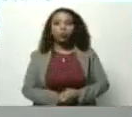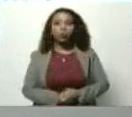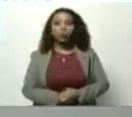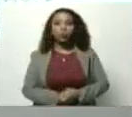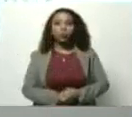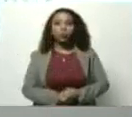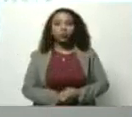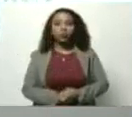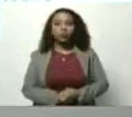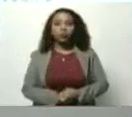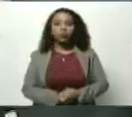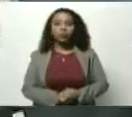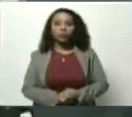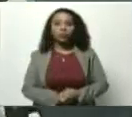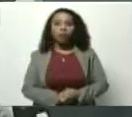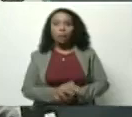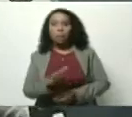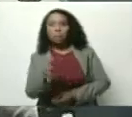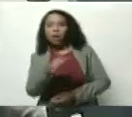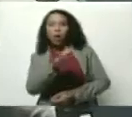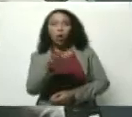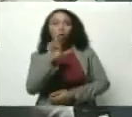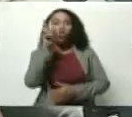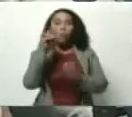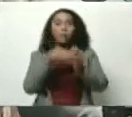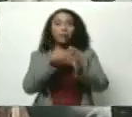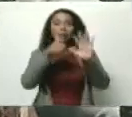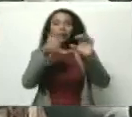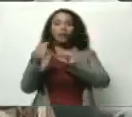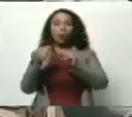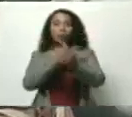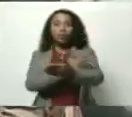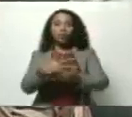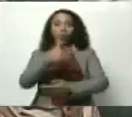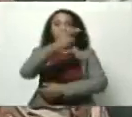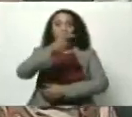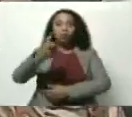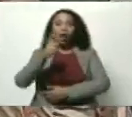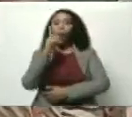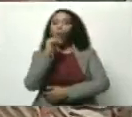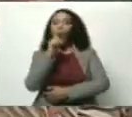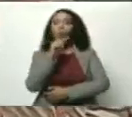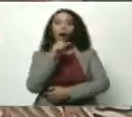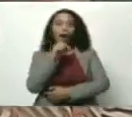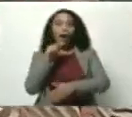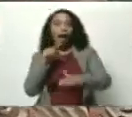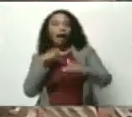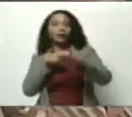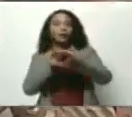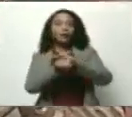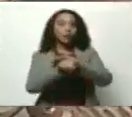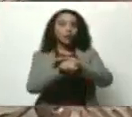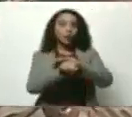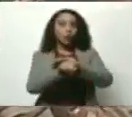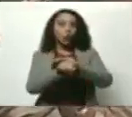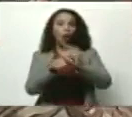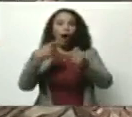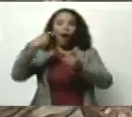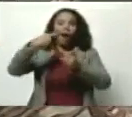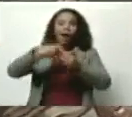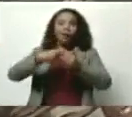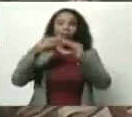con aproximadamente 2.600 millones de personas no tienen acceso al gas